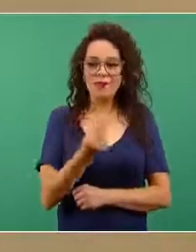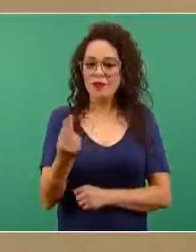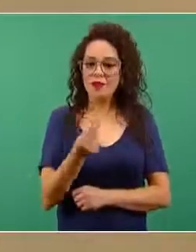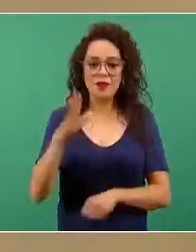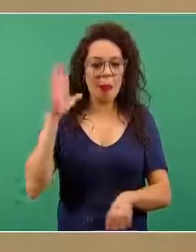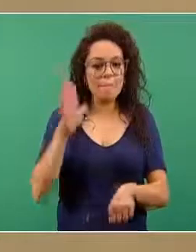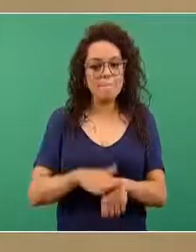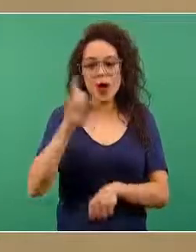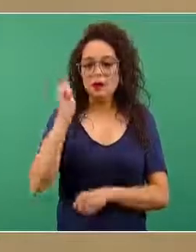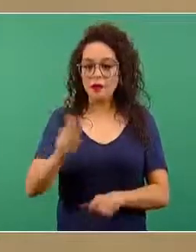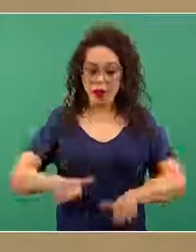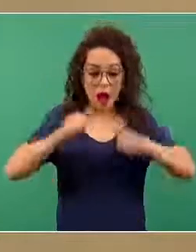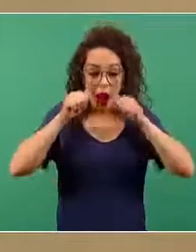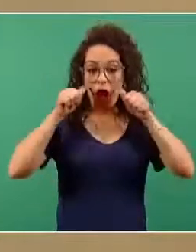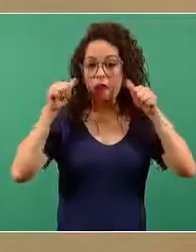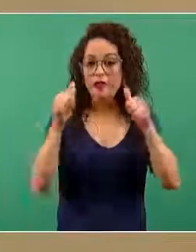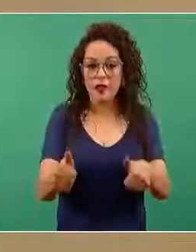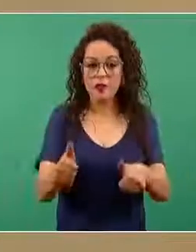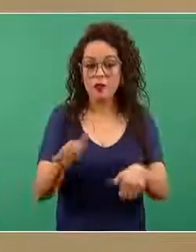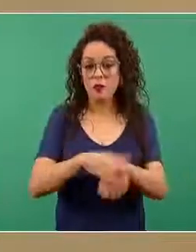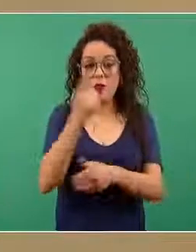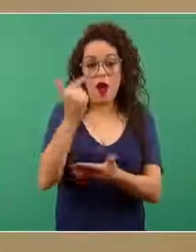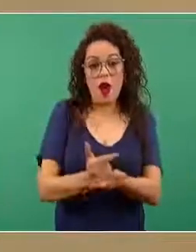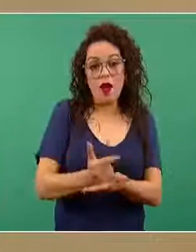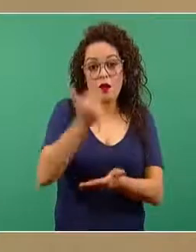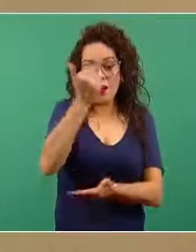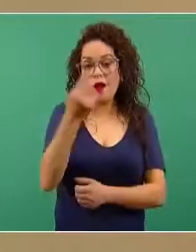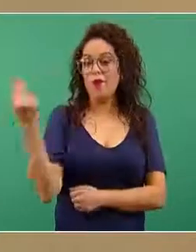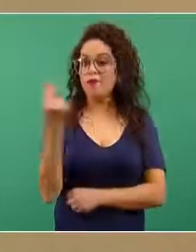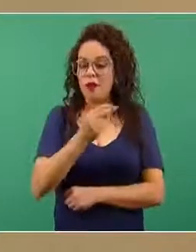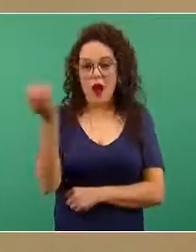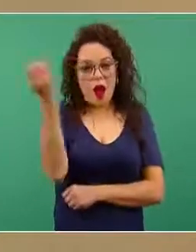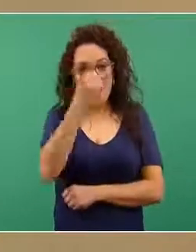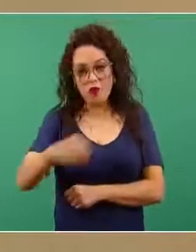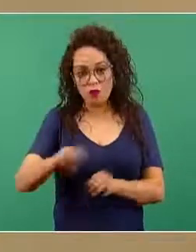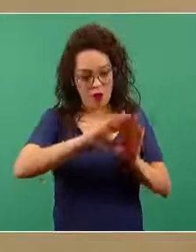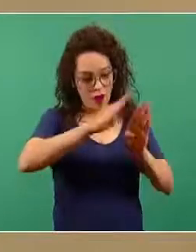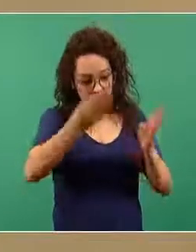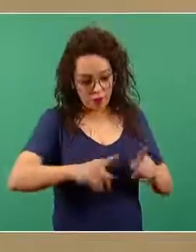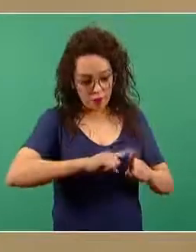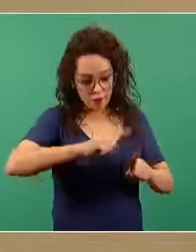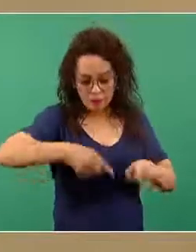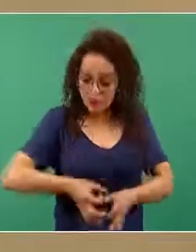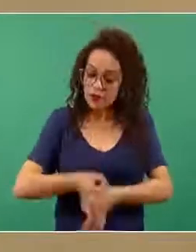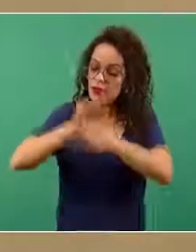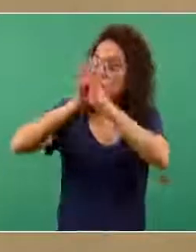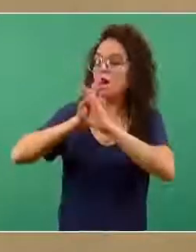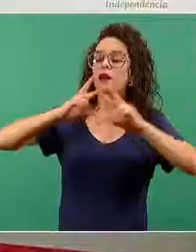cuidados críticos, que requirieron de un ventilador, de un respirador mecánico para poder